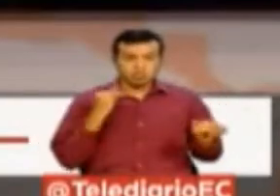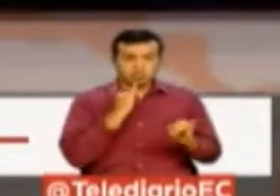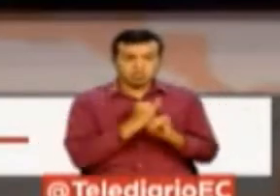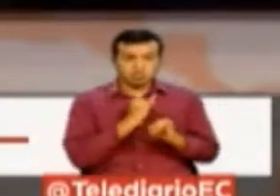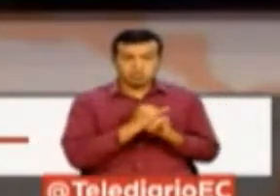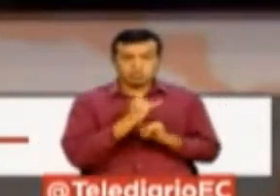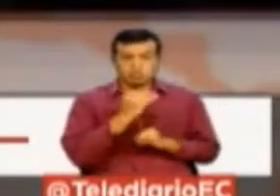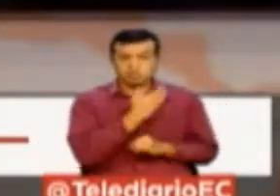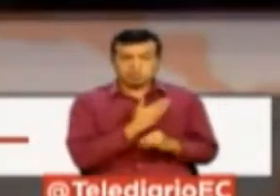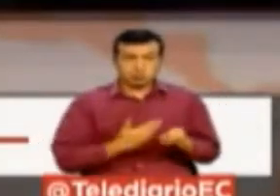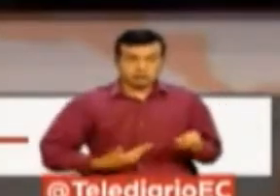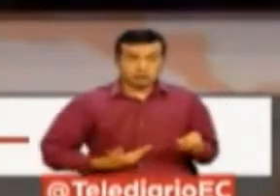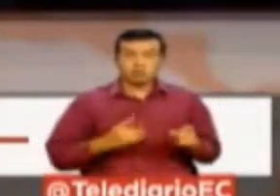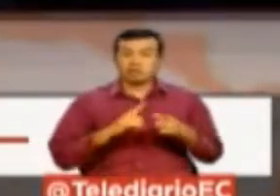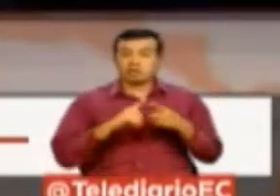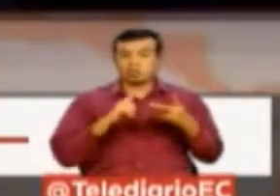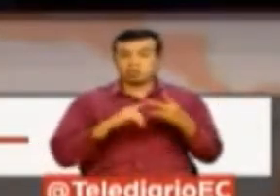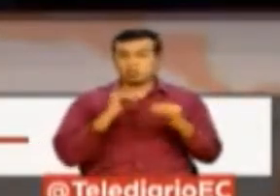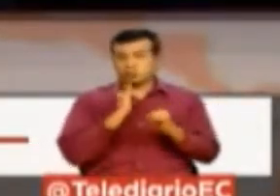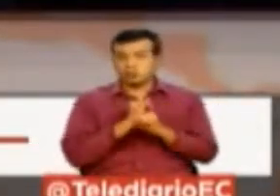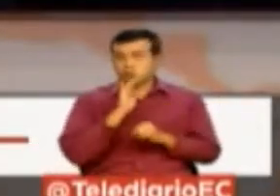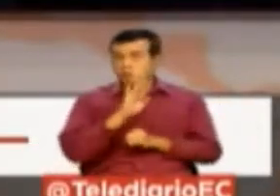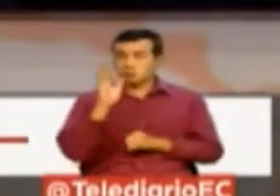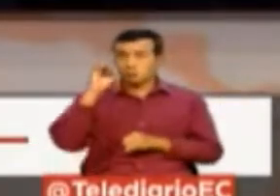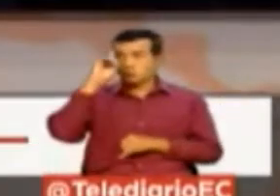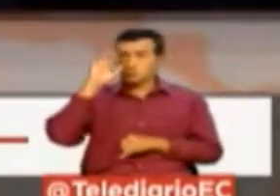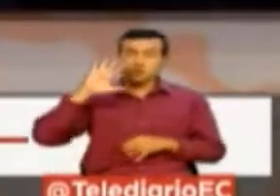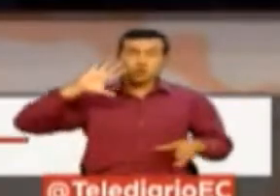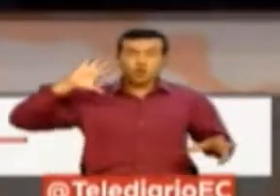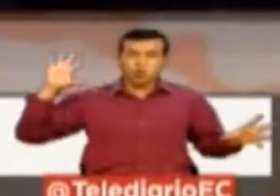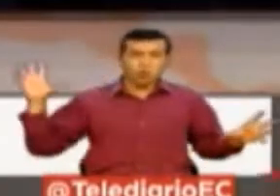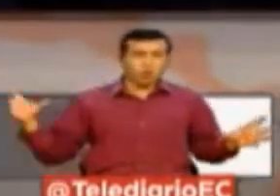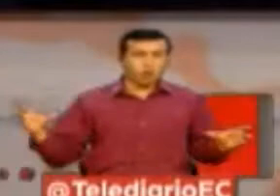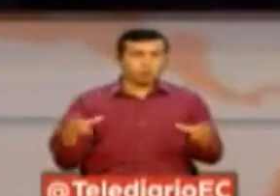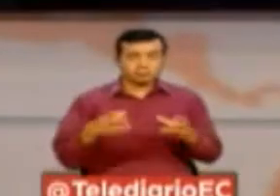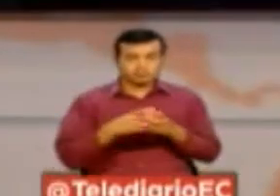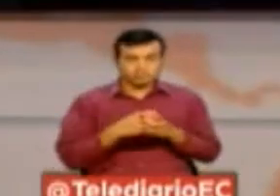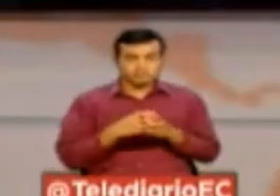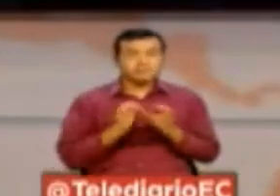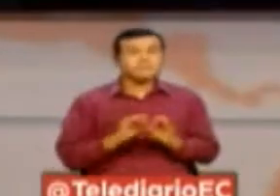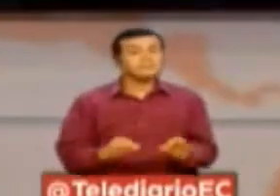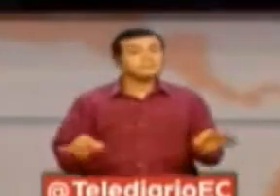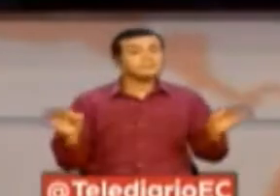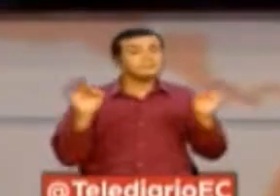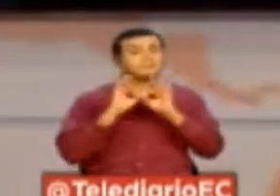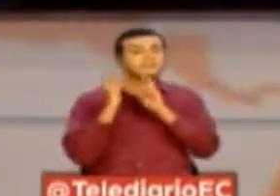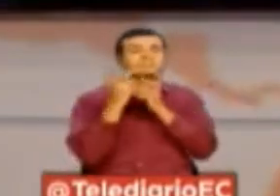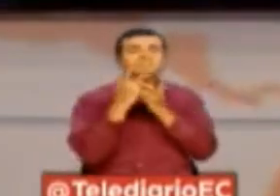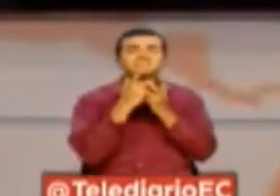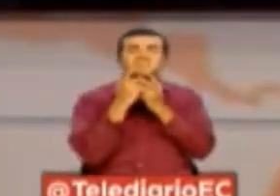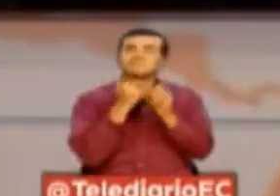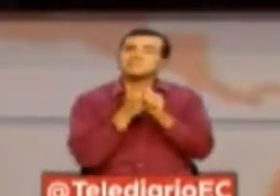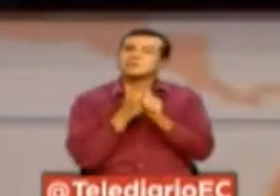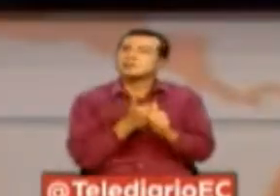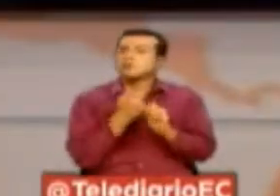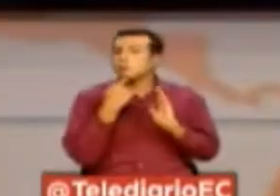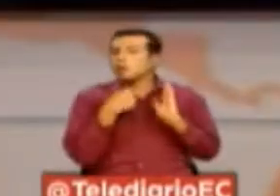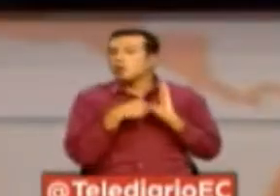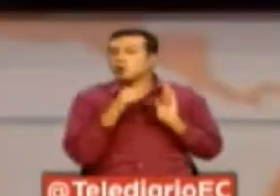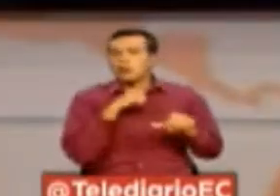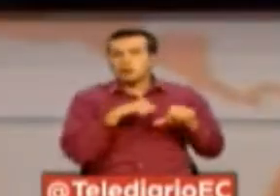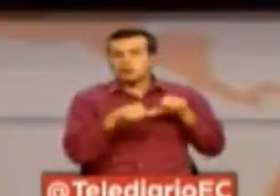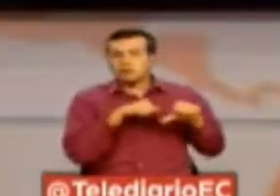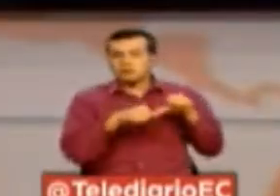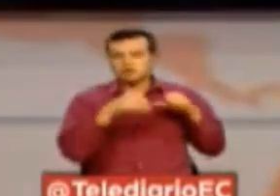instituciones del ejecutivo sino también las otras instituciones del estado esto es es importante para tener una articulación permanente por ejemplo con la